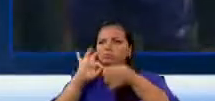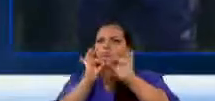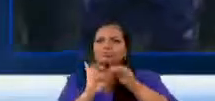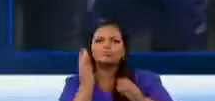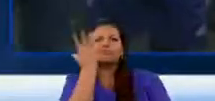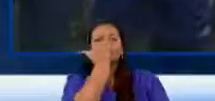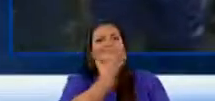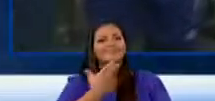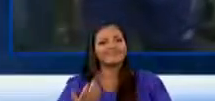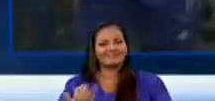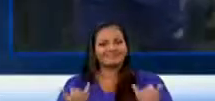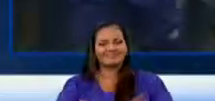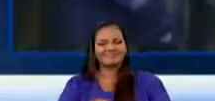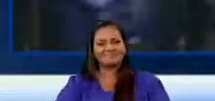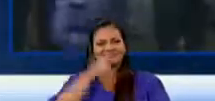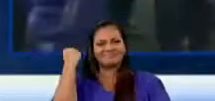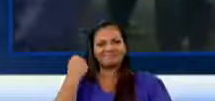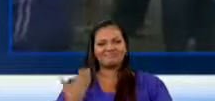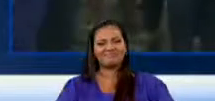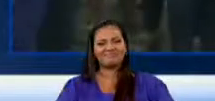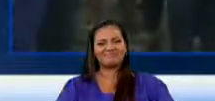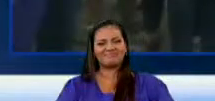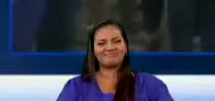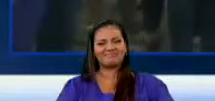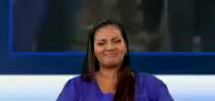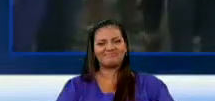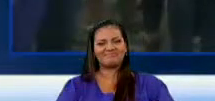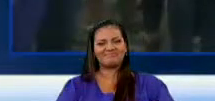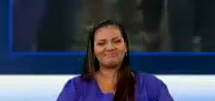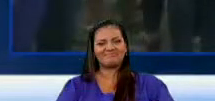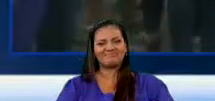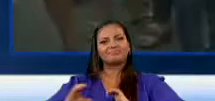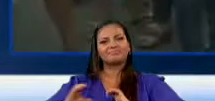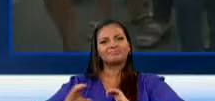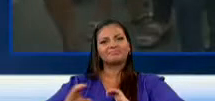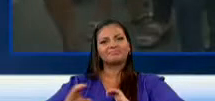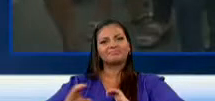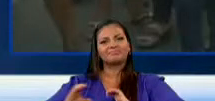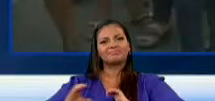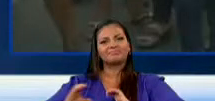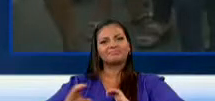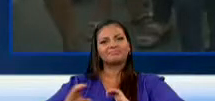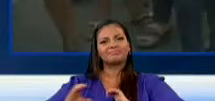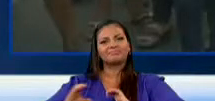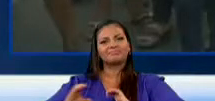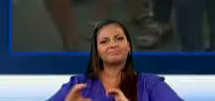resultados tan positivos como lo estamos viendo ahora. Gracias, Luciola, más adelante contigo.